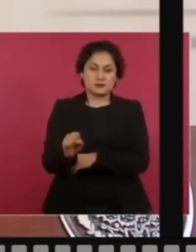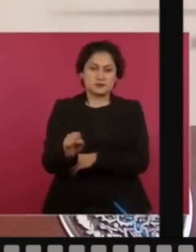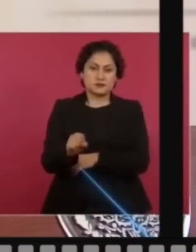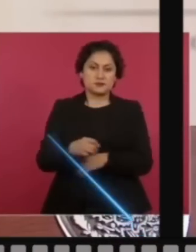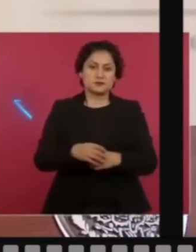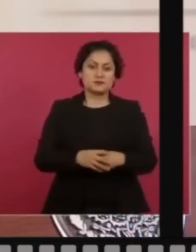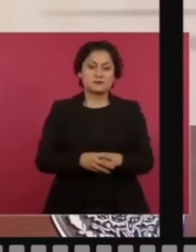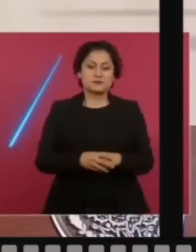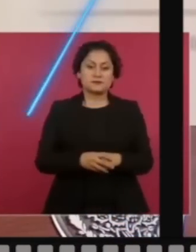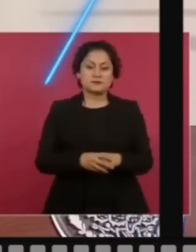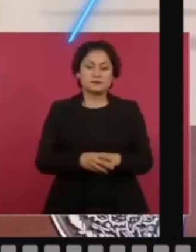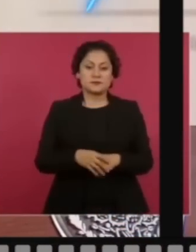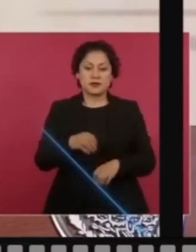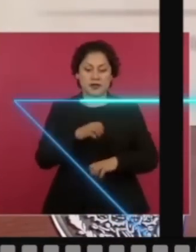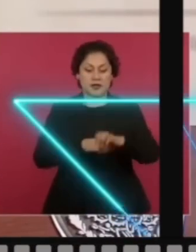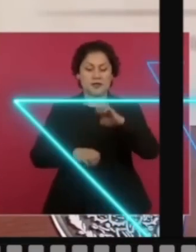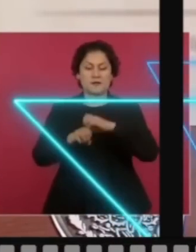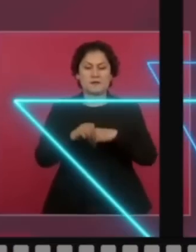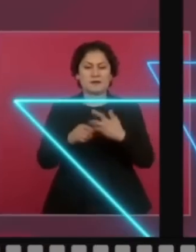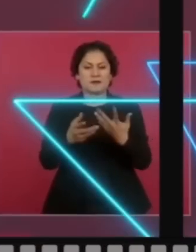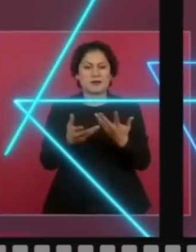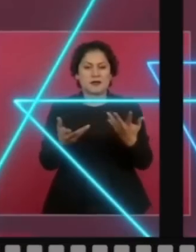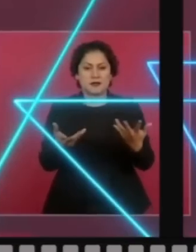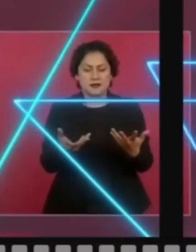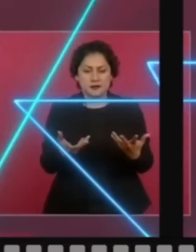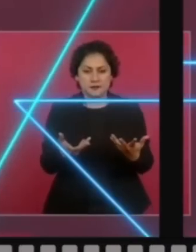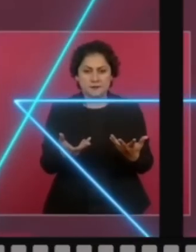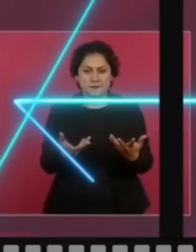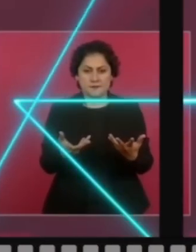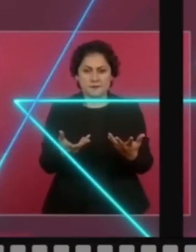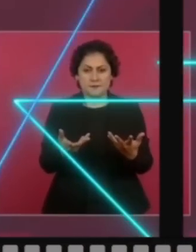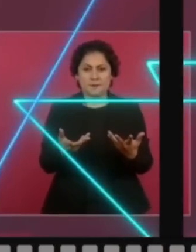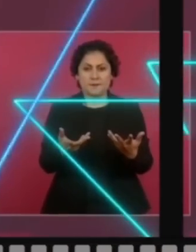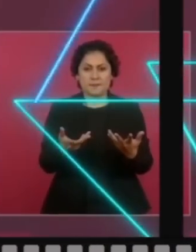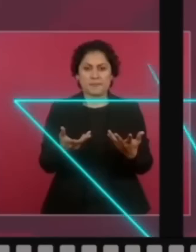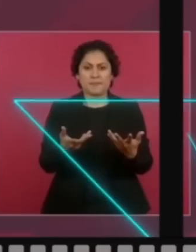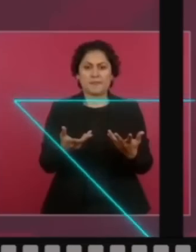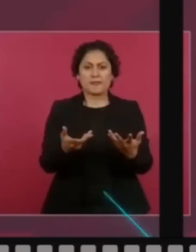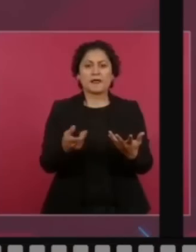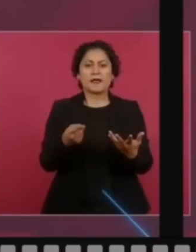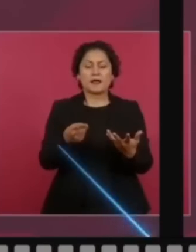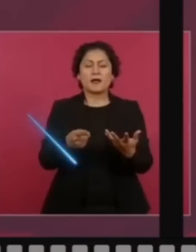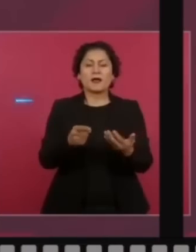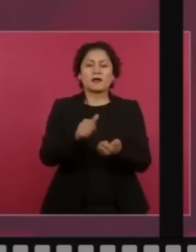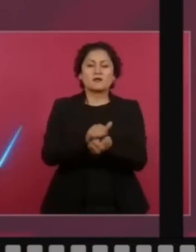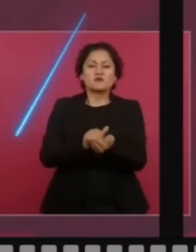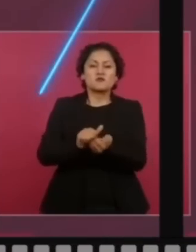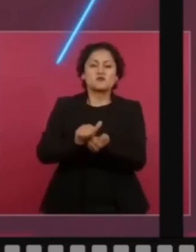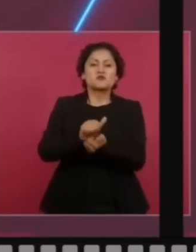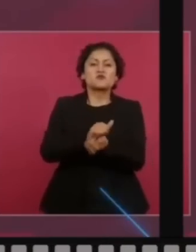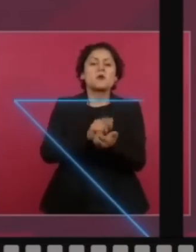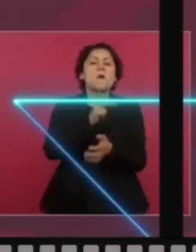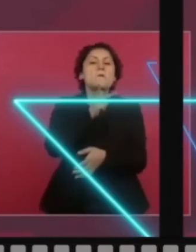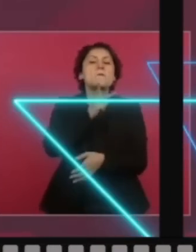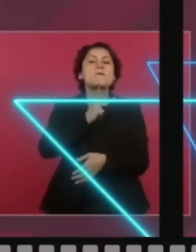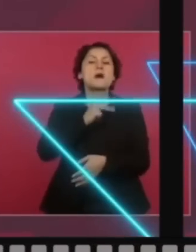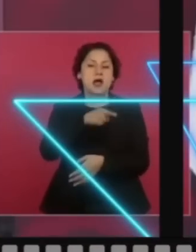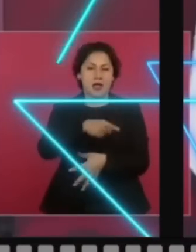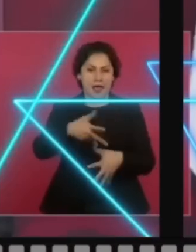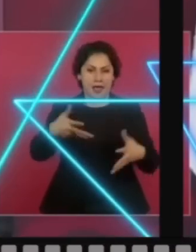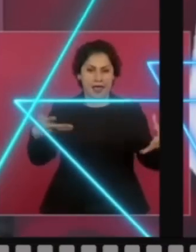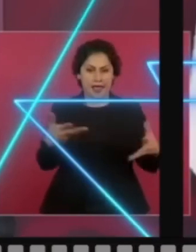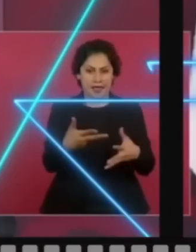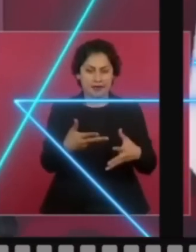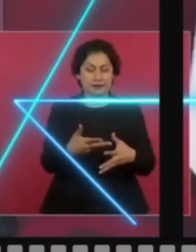que se dedica a construir plantas de licuefacción se está haciendo una planta muy